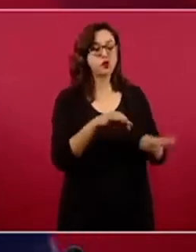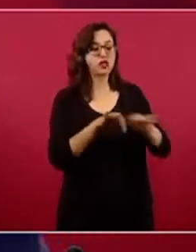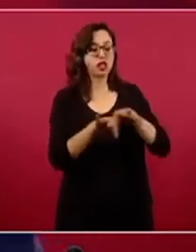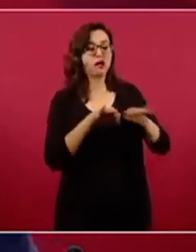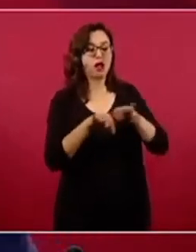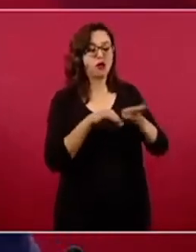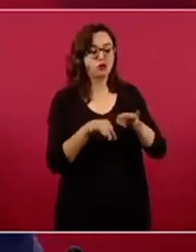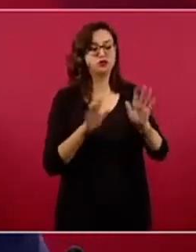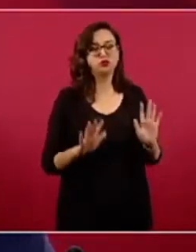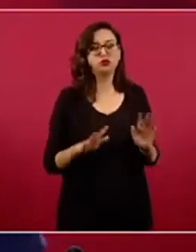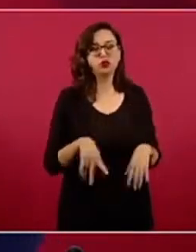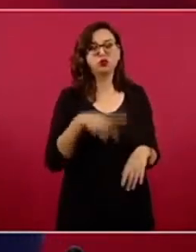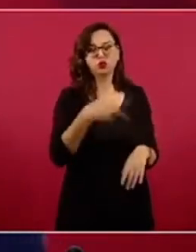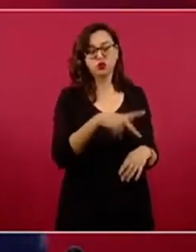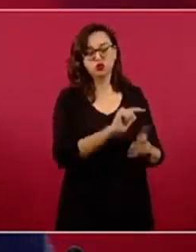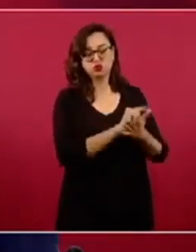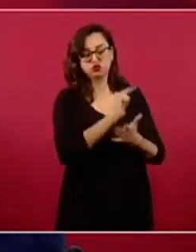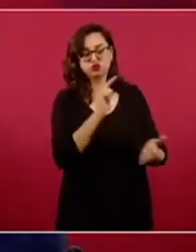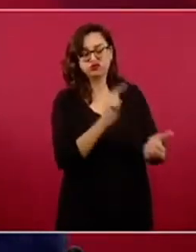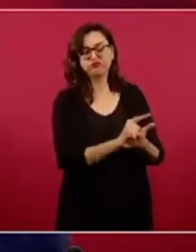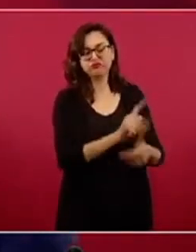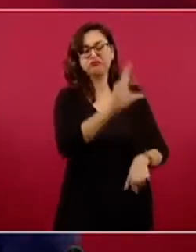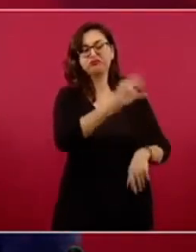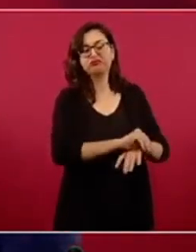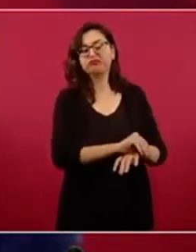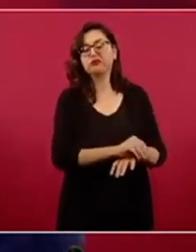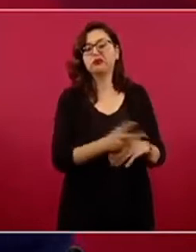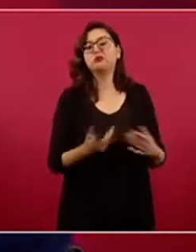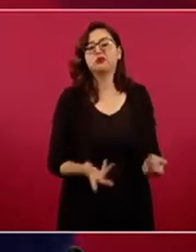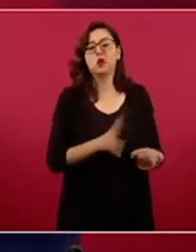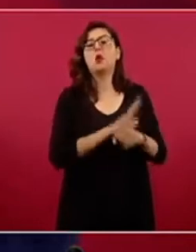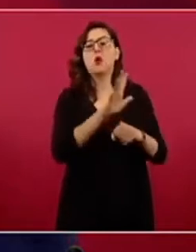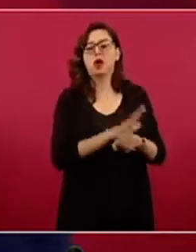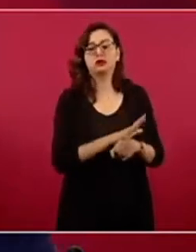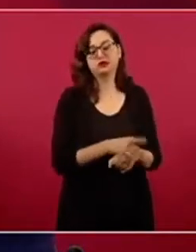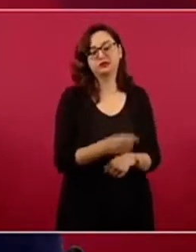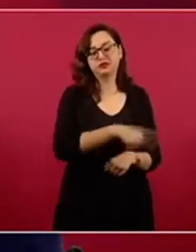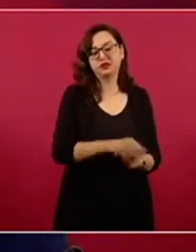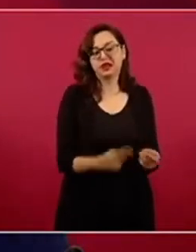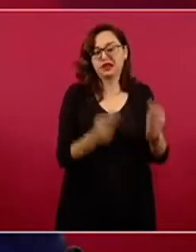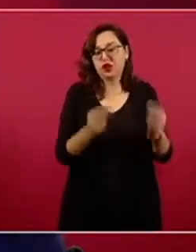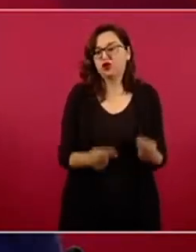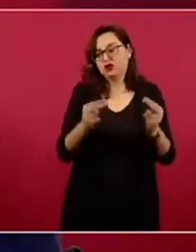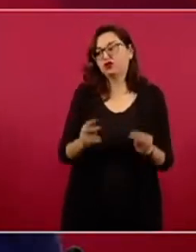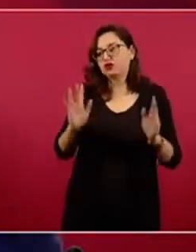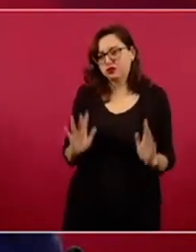ellos van a buscar invertir y que haya internet